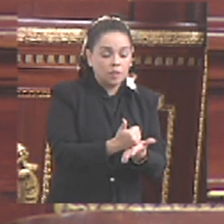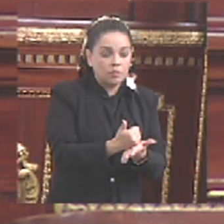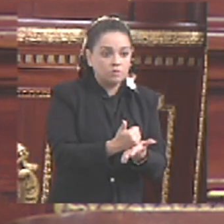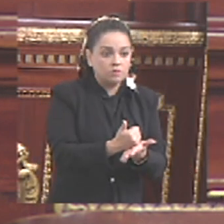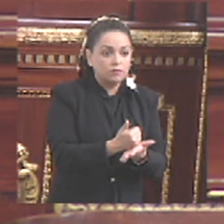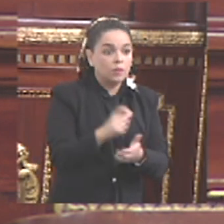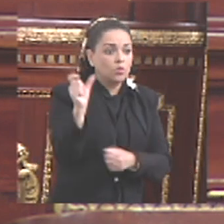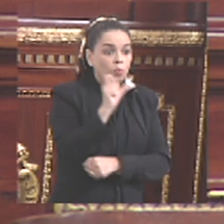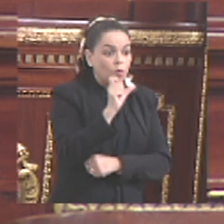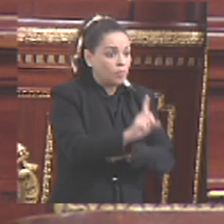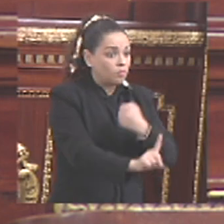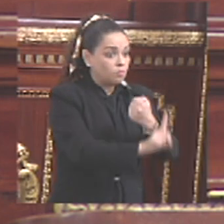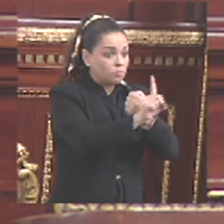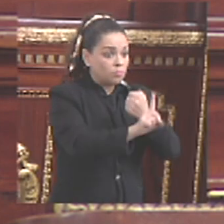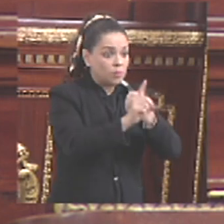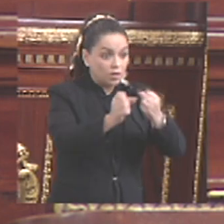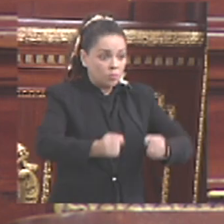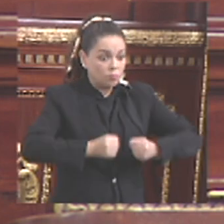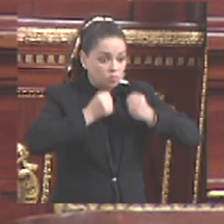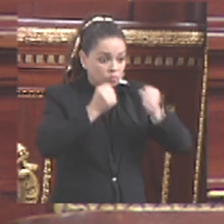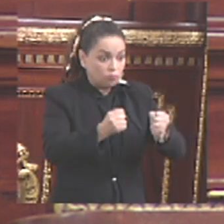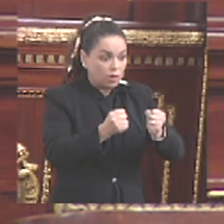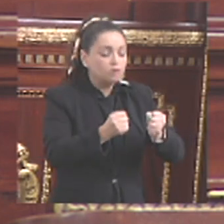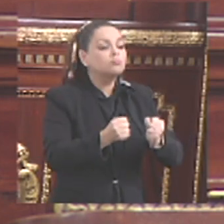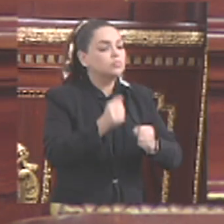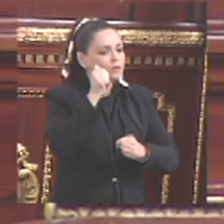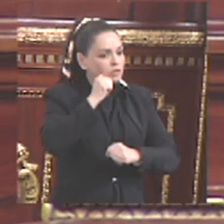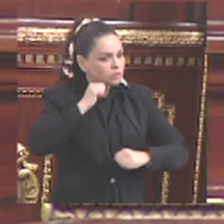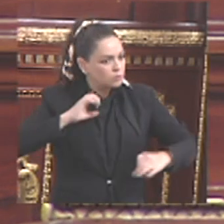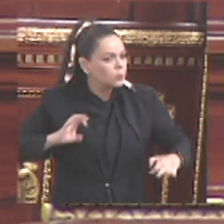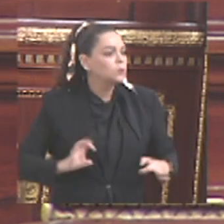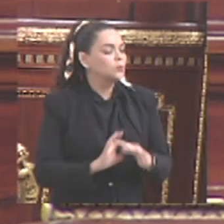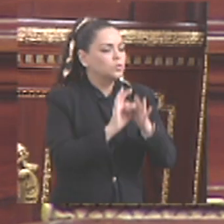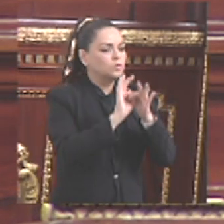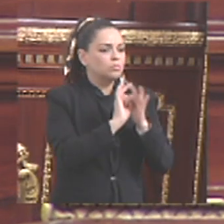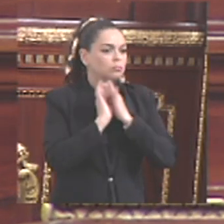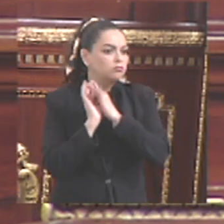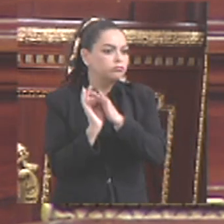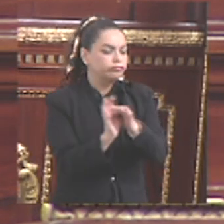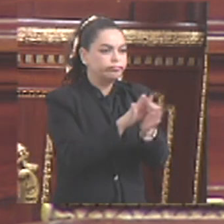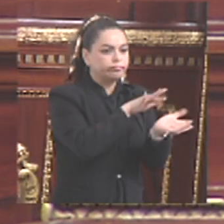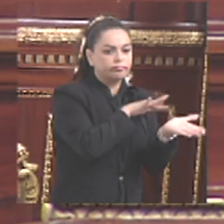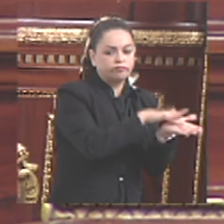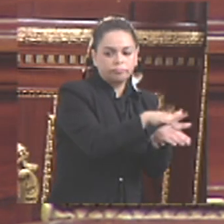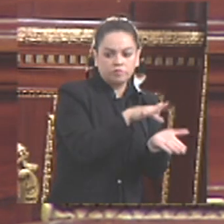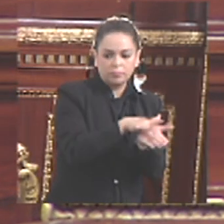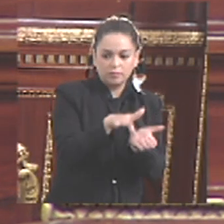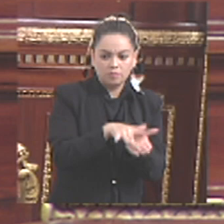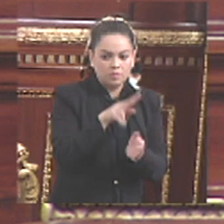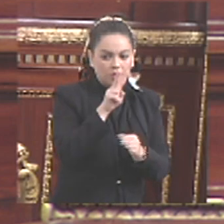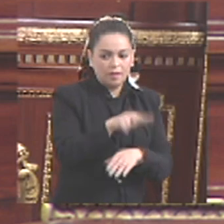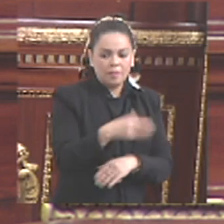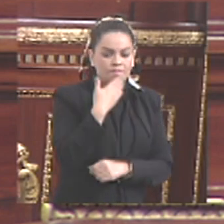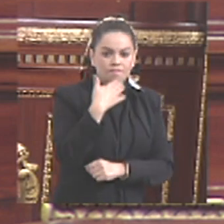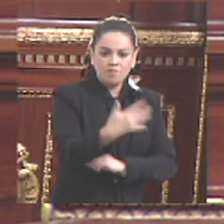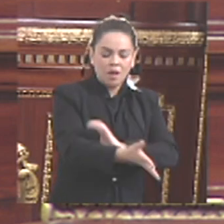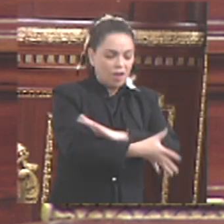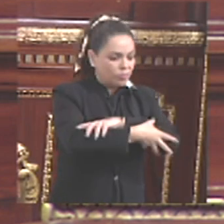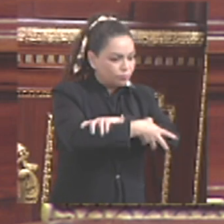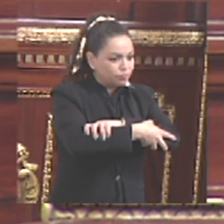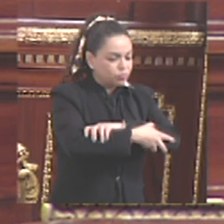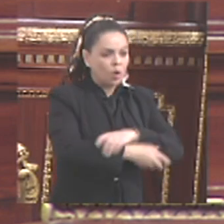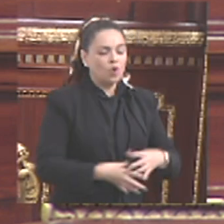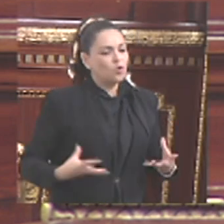desastre. Asimismo, sigamos cultivando nuestro espíritu de solidaridad y continuemos trabajando